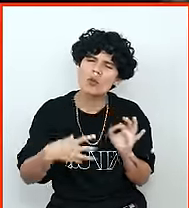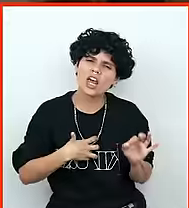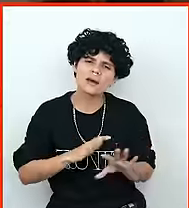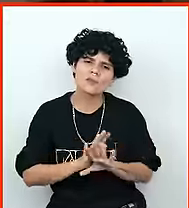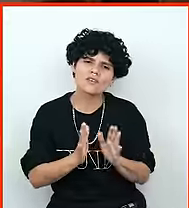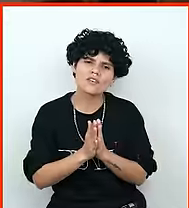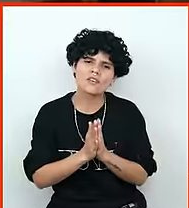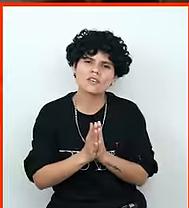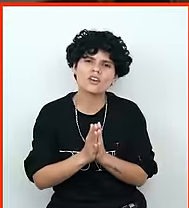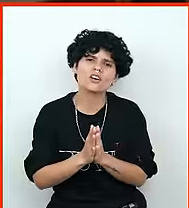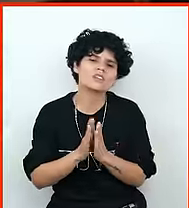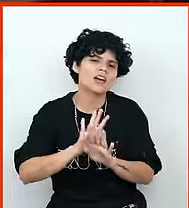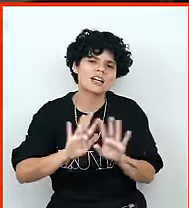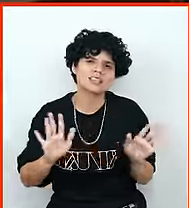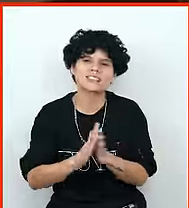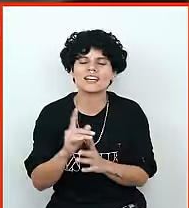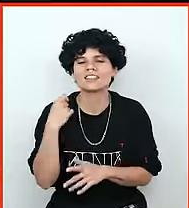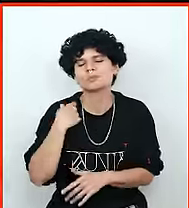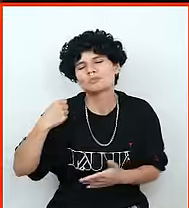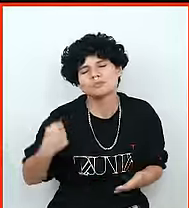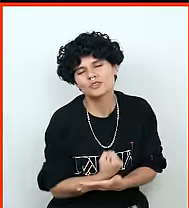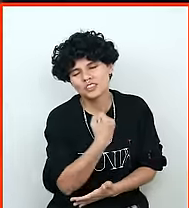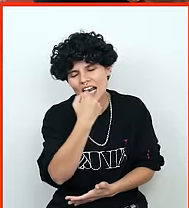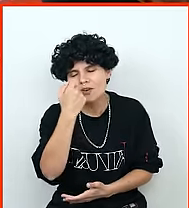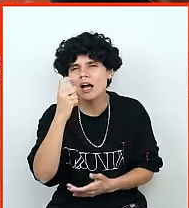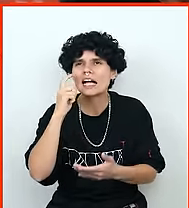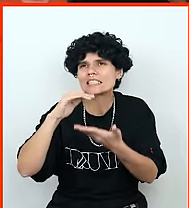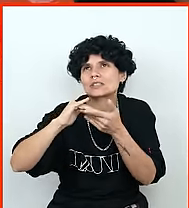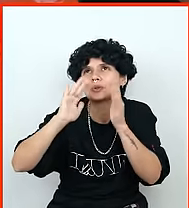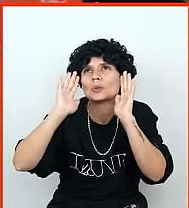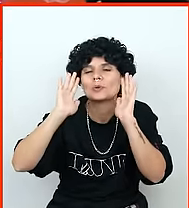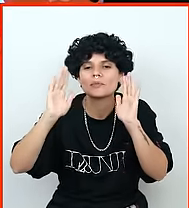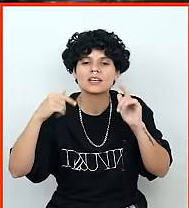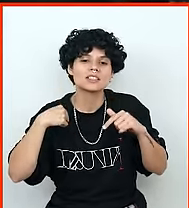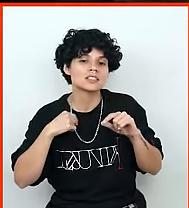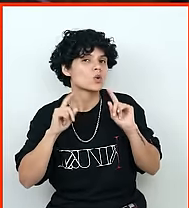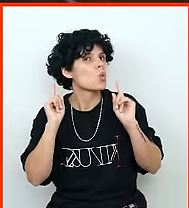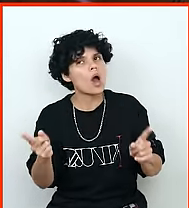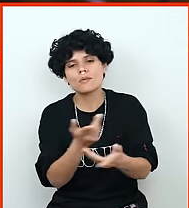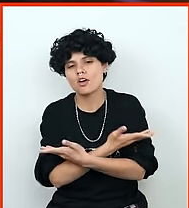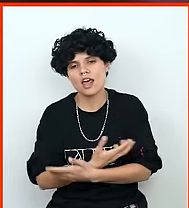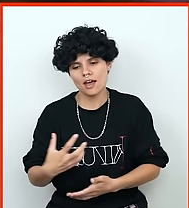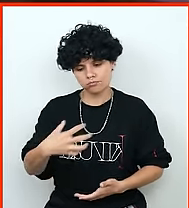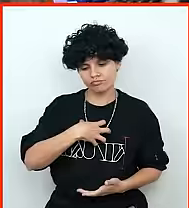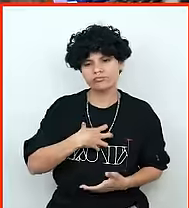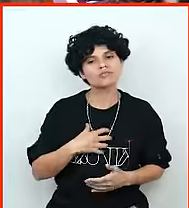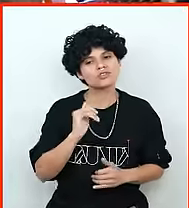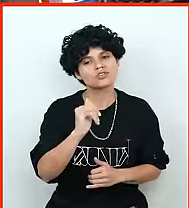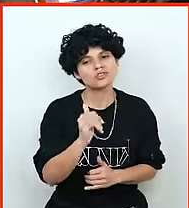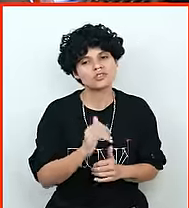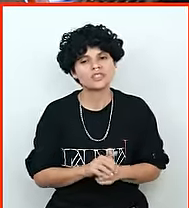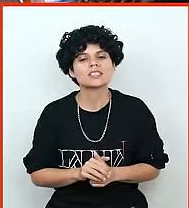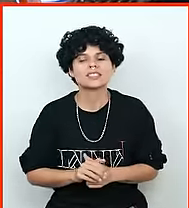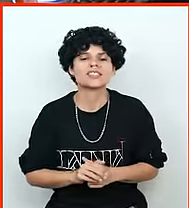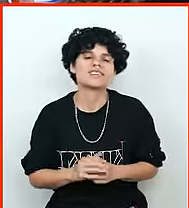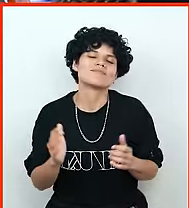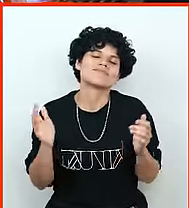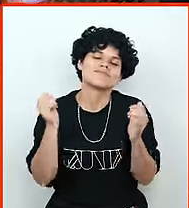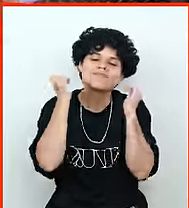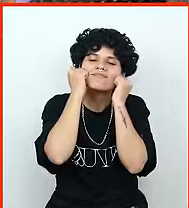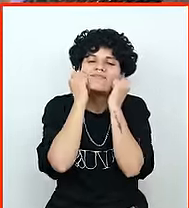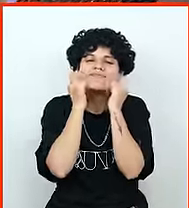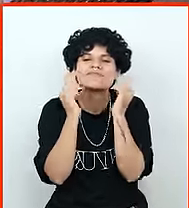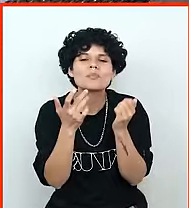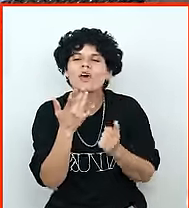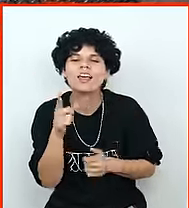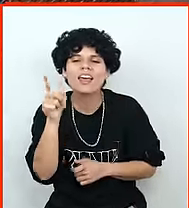Puta la weá. Discúlpame. Pero puta la weá. Yo te voy a ocupar una polera. Vale, mi guachito. ¿Por qué